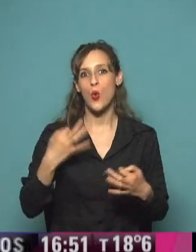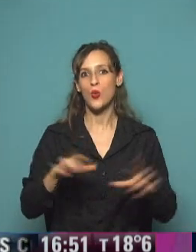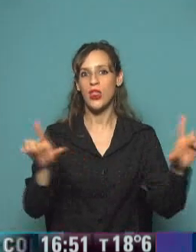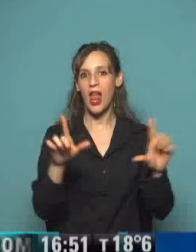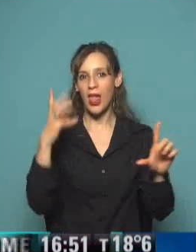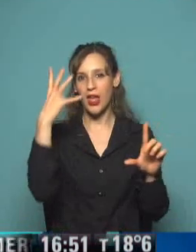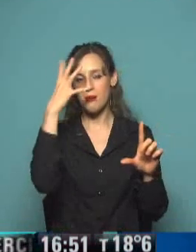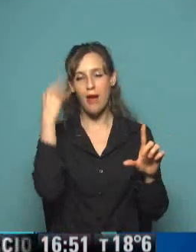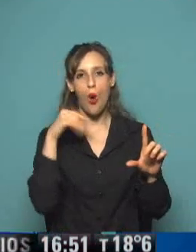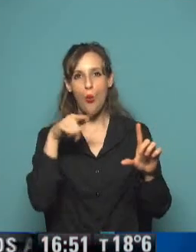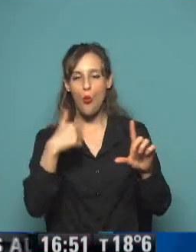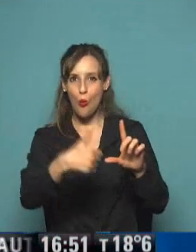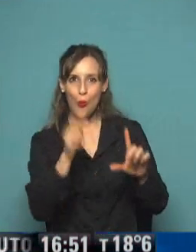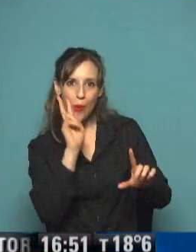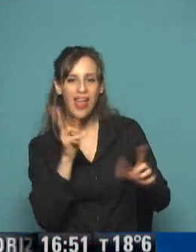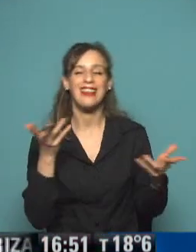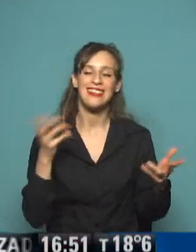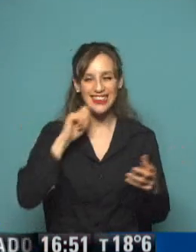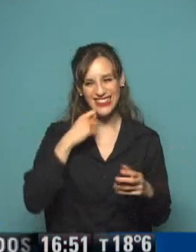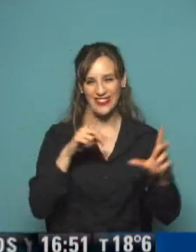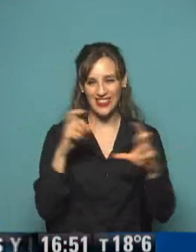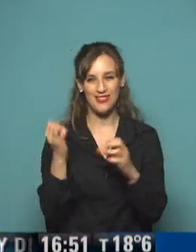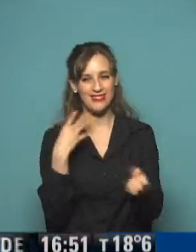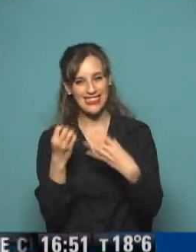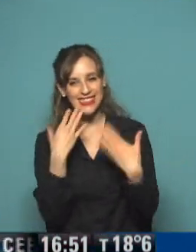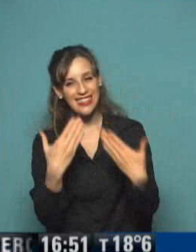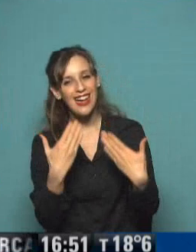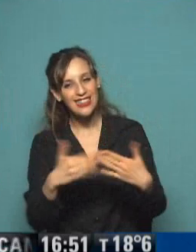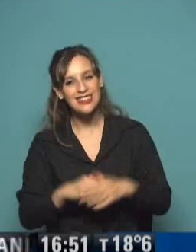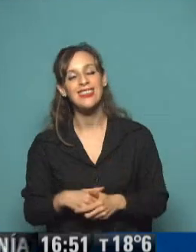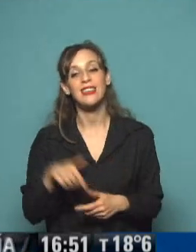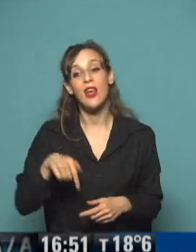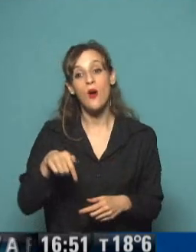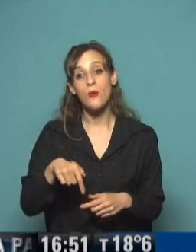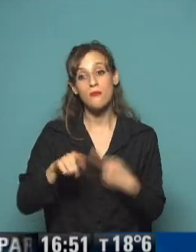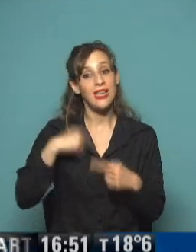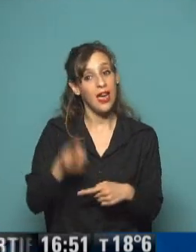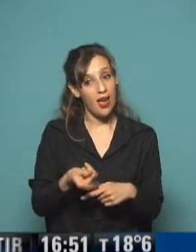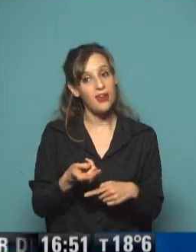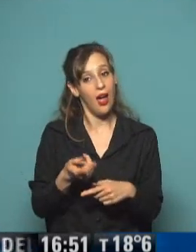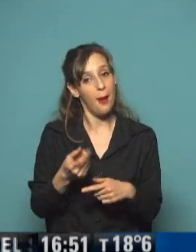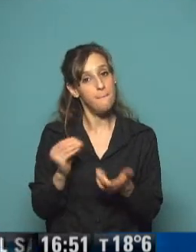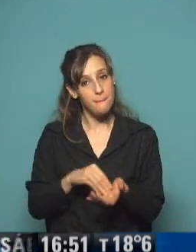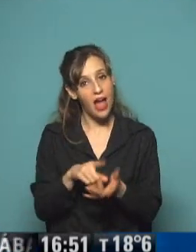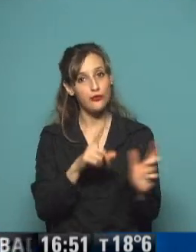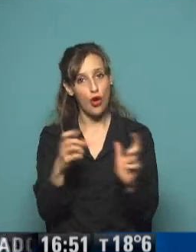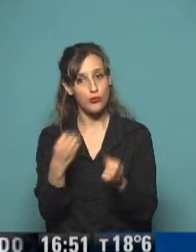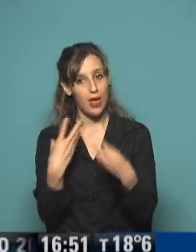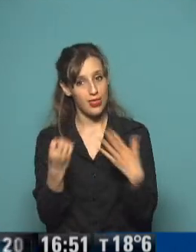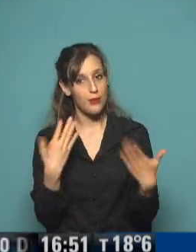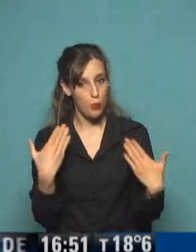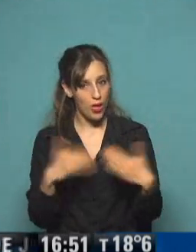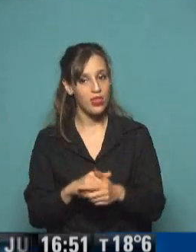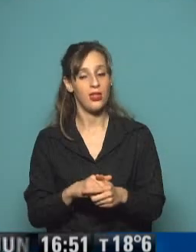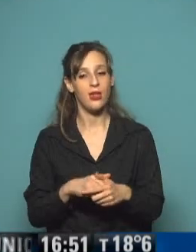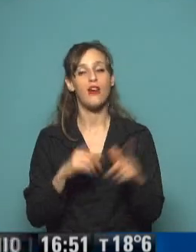haciendo. También, así que estamos todos en la foto. Muchas gracias a todos por compartir. Queda el día de mañana todavía para que manden sus retratos animalados,